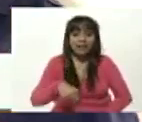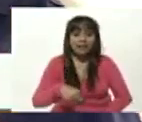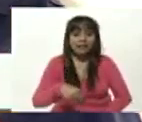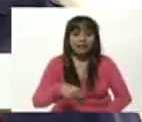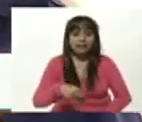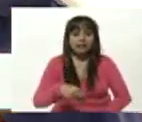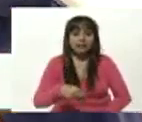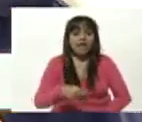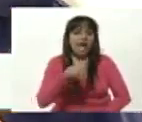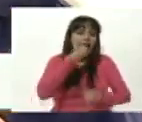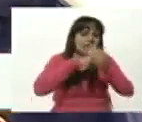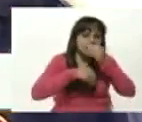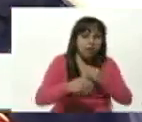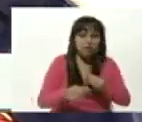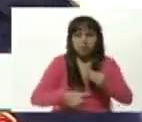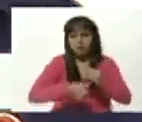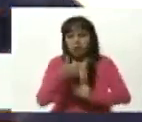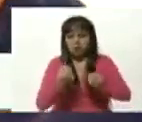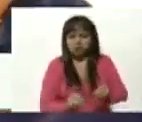hacer sustentable su producción.